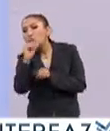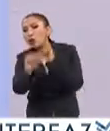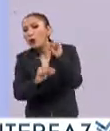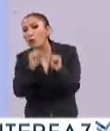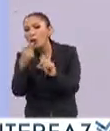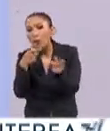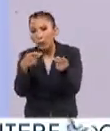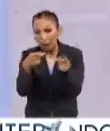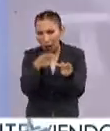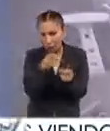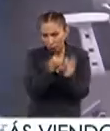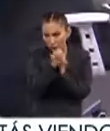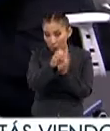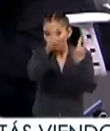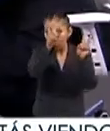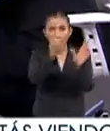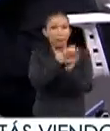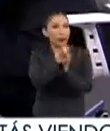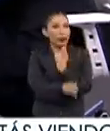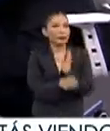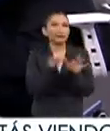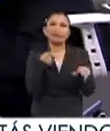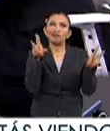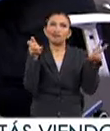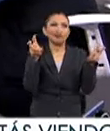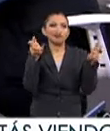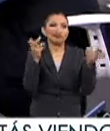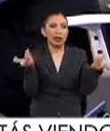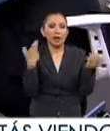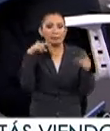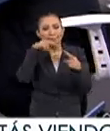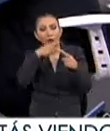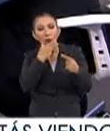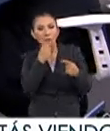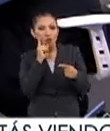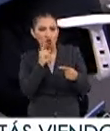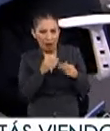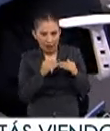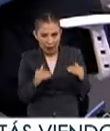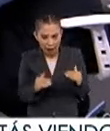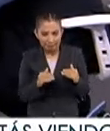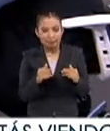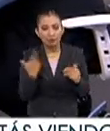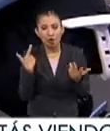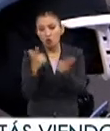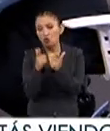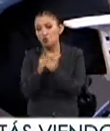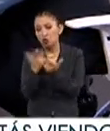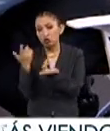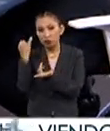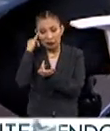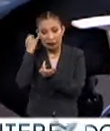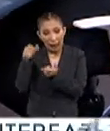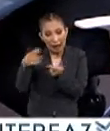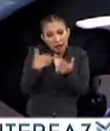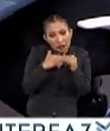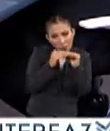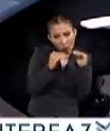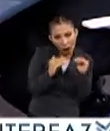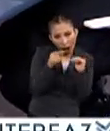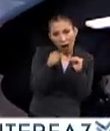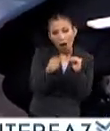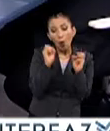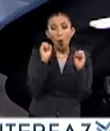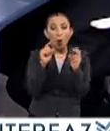construyendo? Particularmente temas como los relacionados con perspectiva de género, en donde los que están asociados